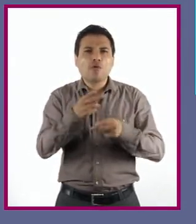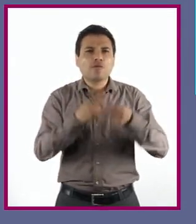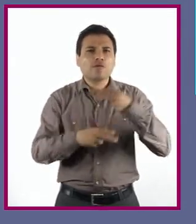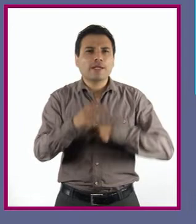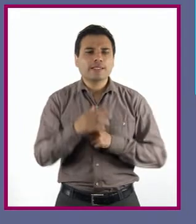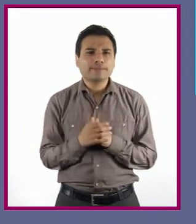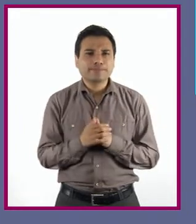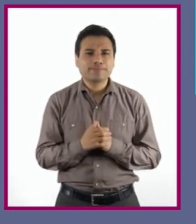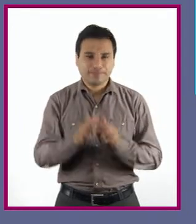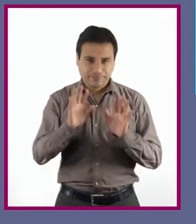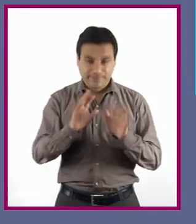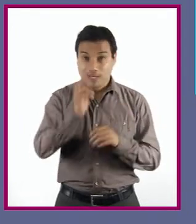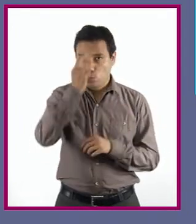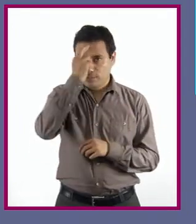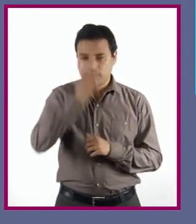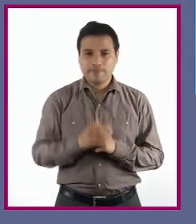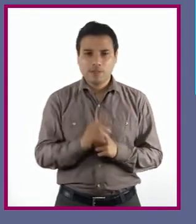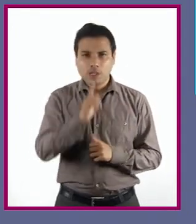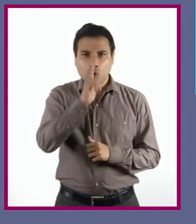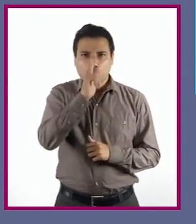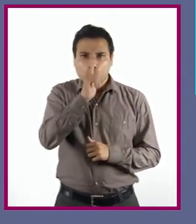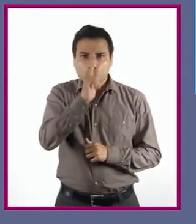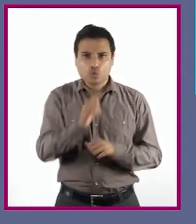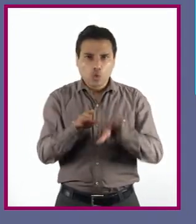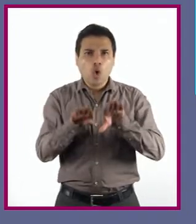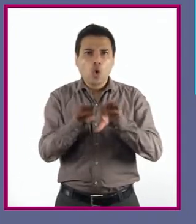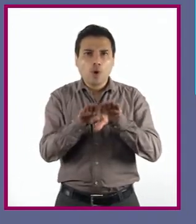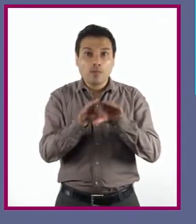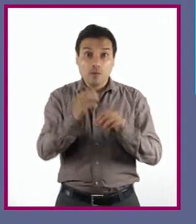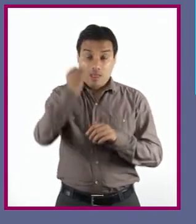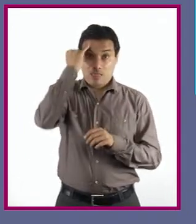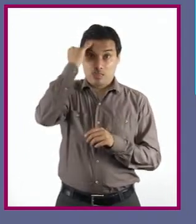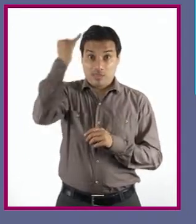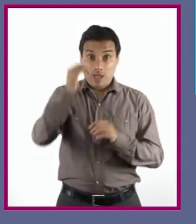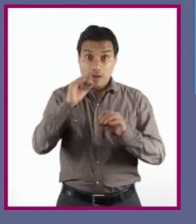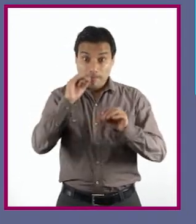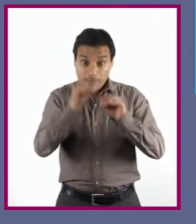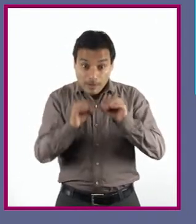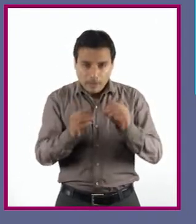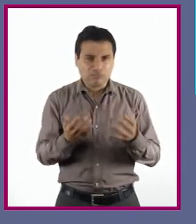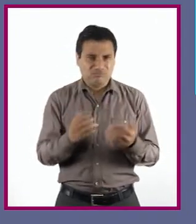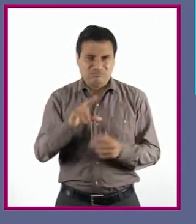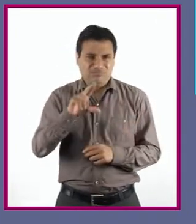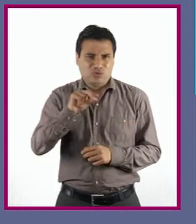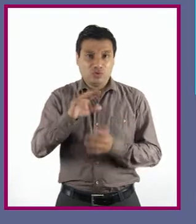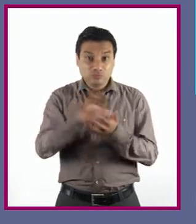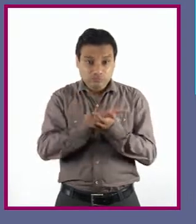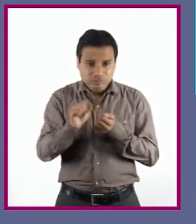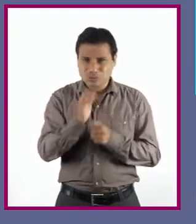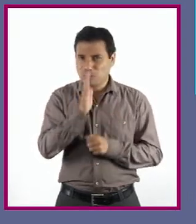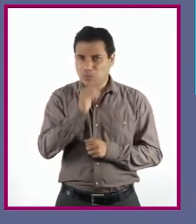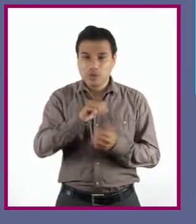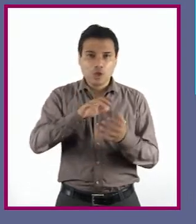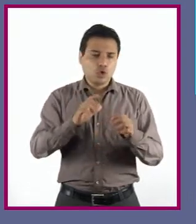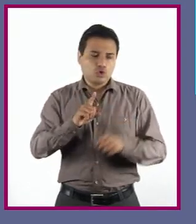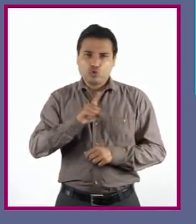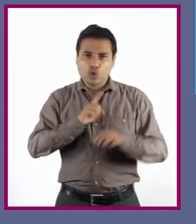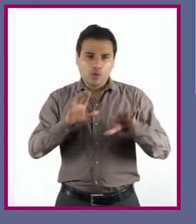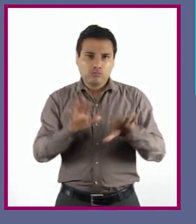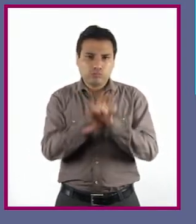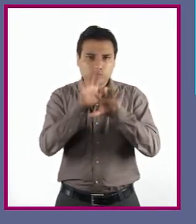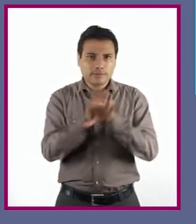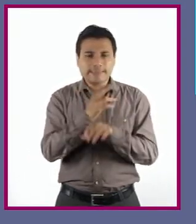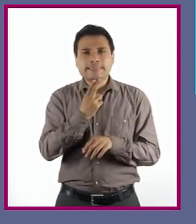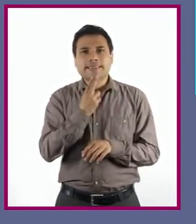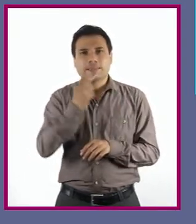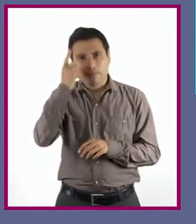Recordarás que la energía eléctrica no se crea ni se destruye, solo se transforma y se produce de diferentes formas. Y la usamos para